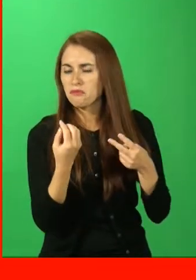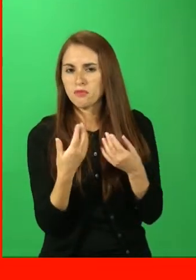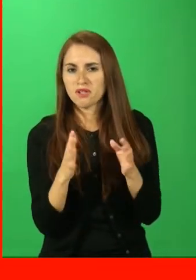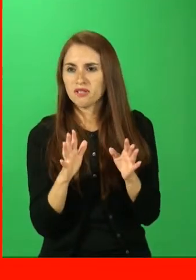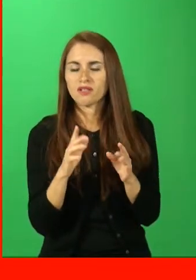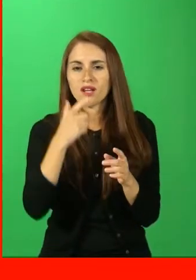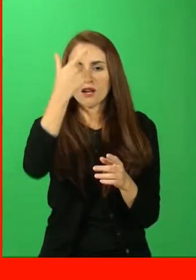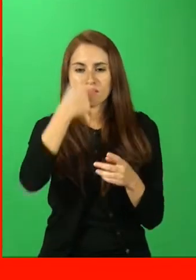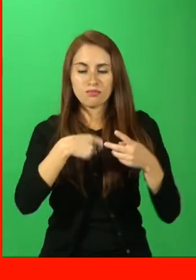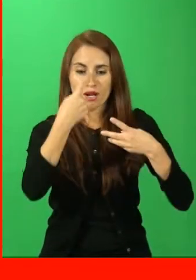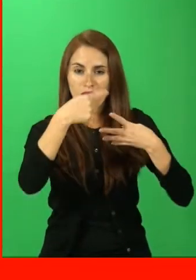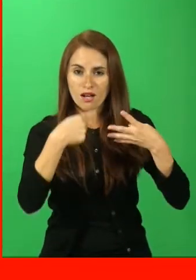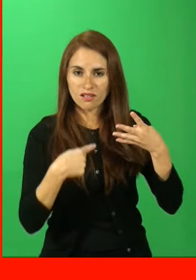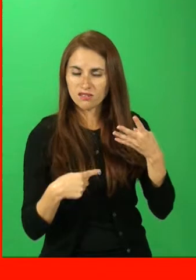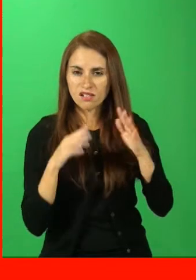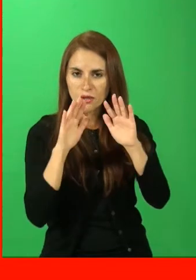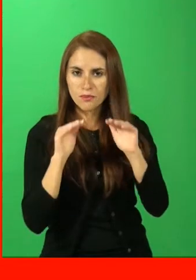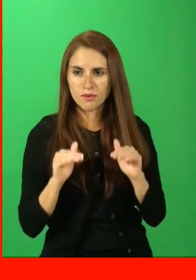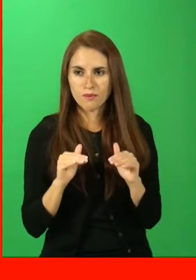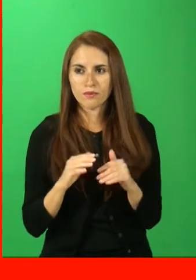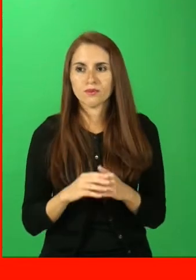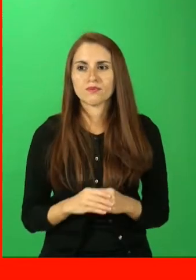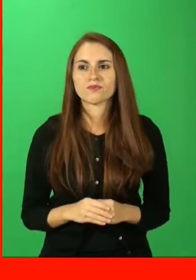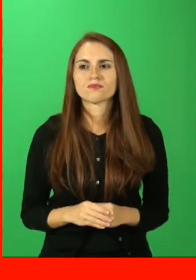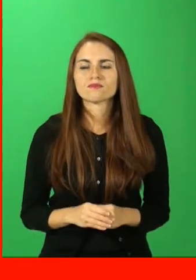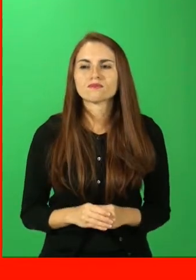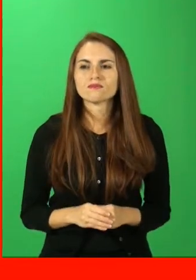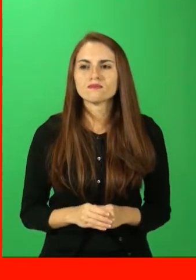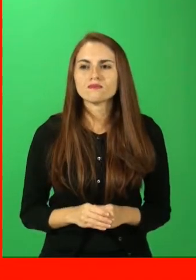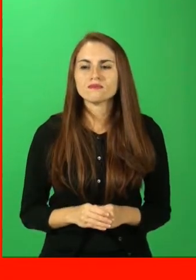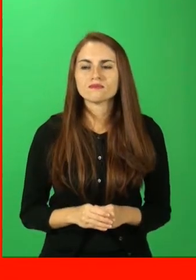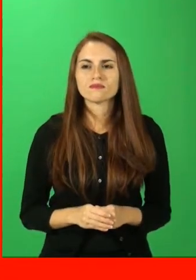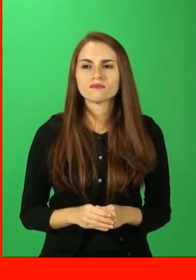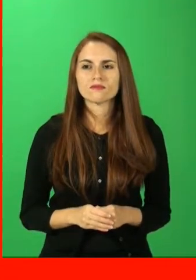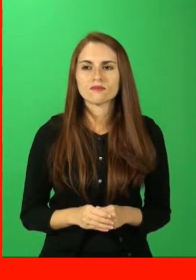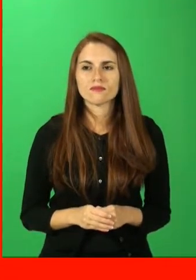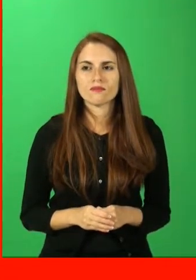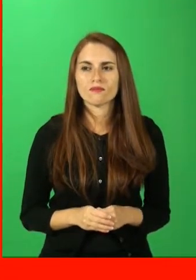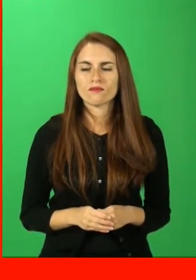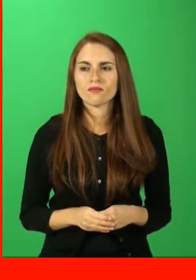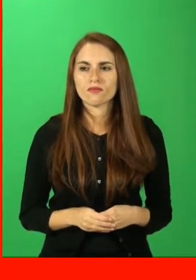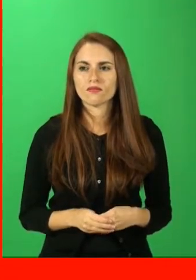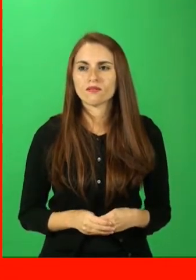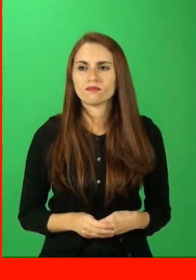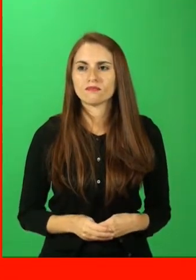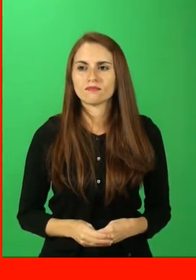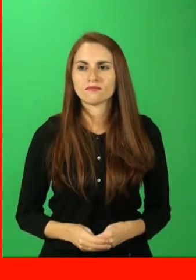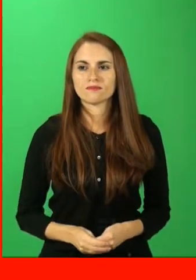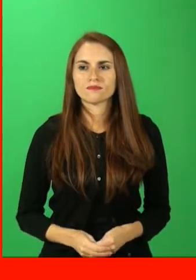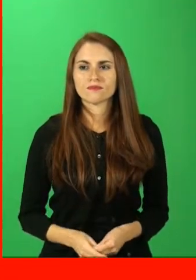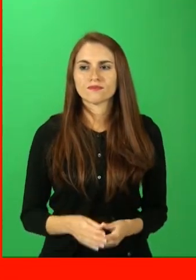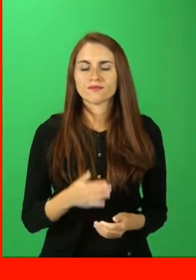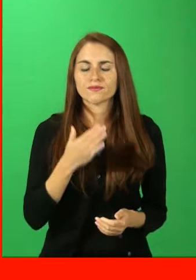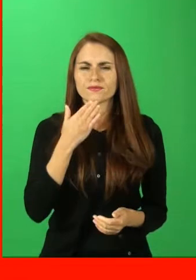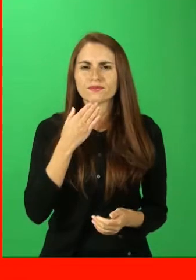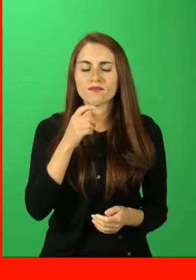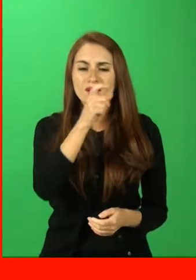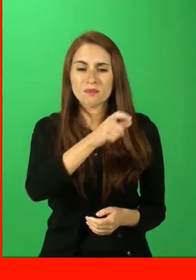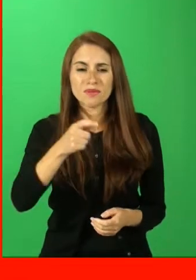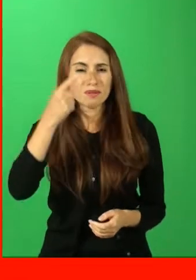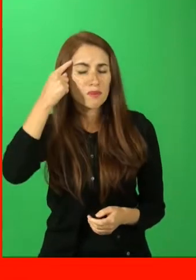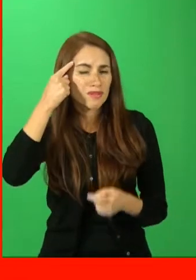él el país no existe prácticamente, no es nada, la gente no es nada sin él. Hay intolerancia,